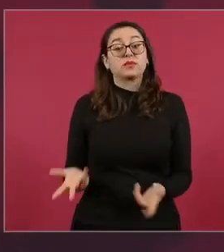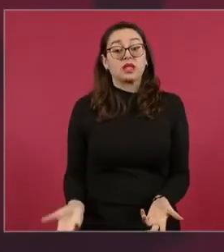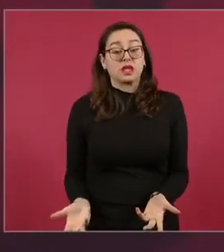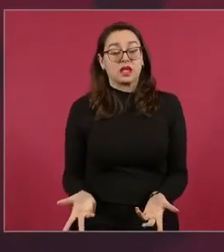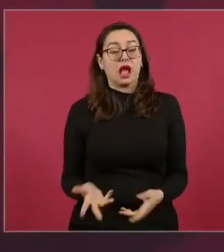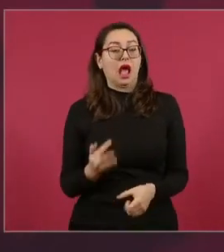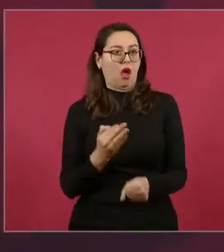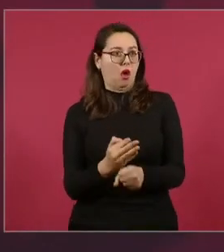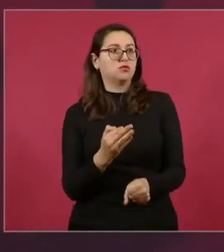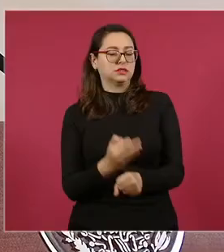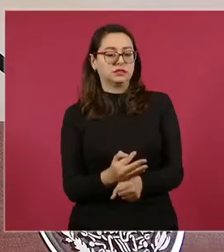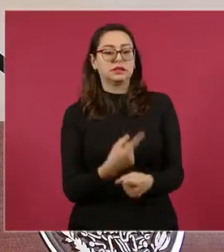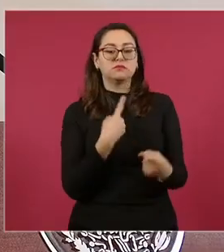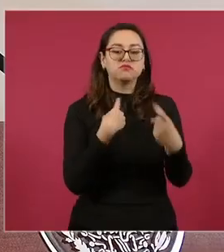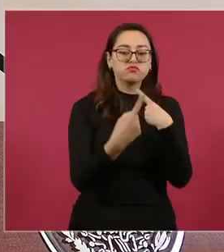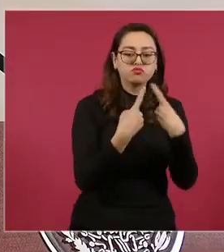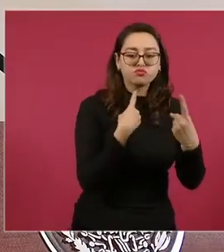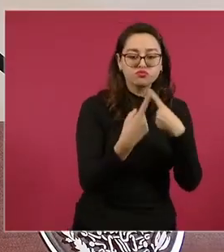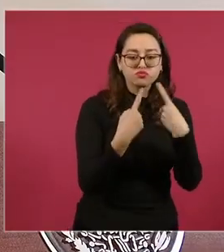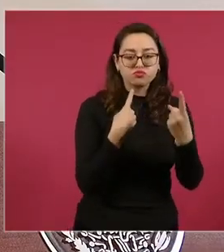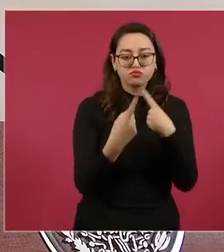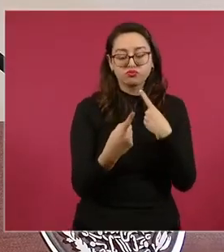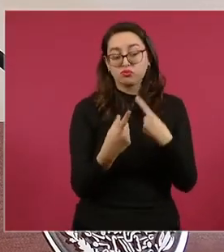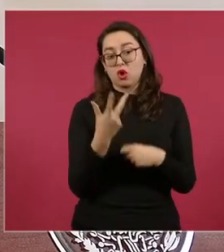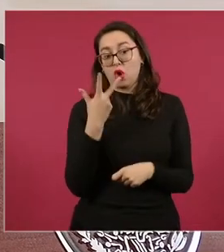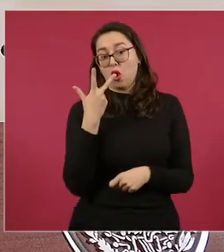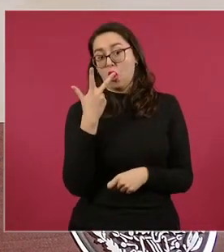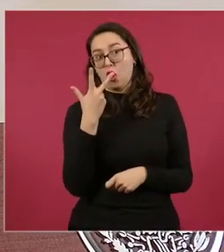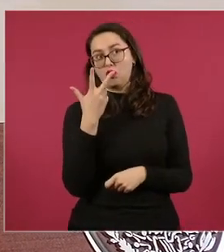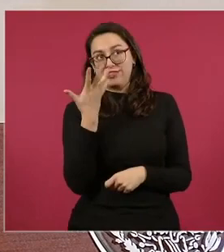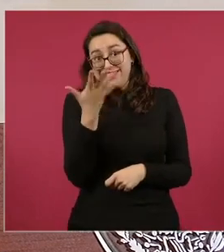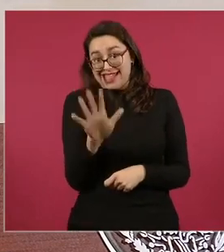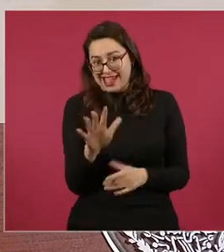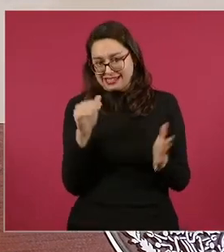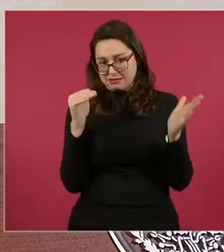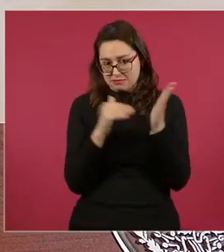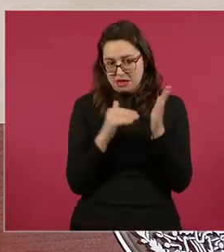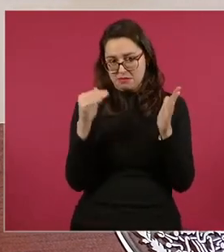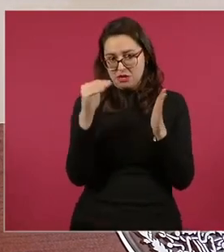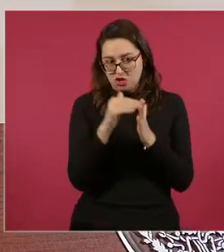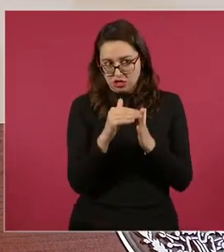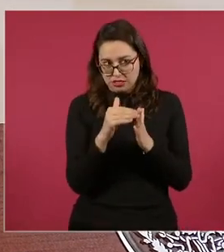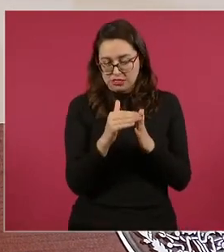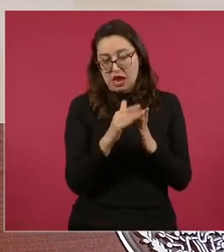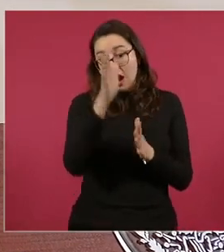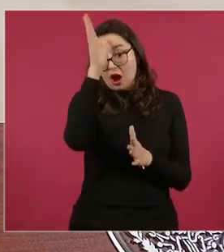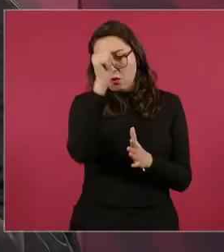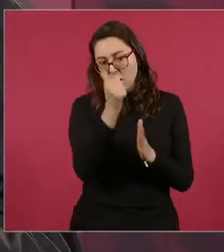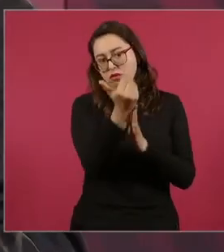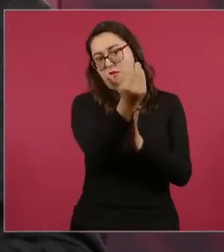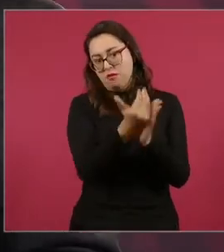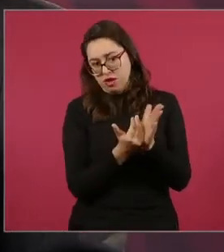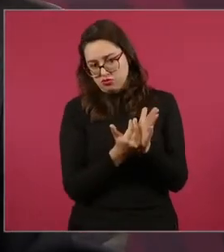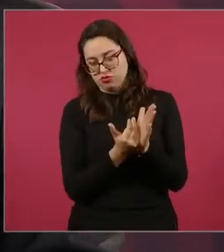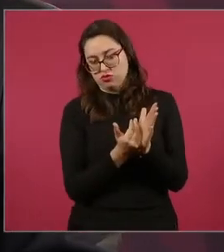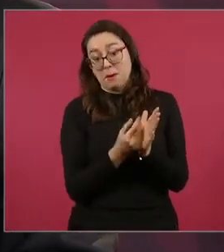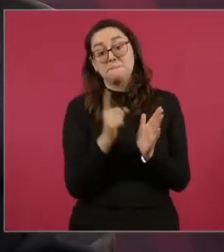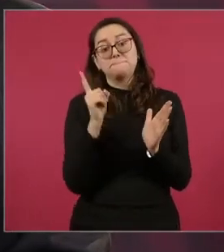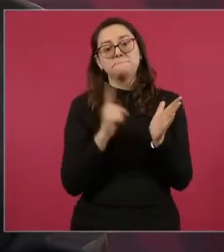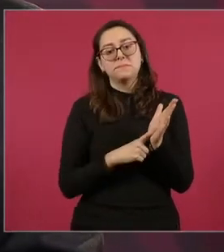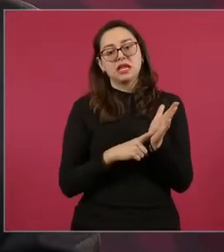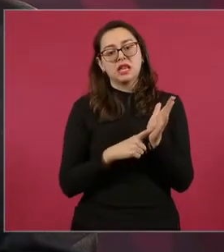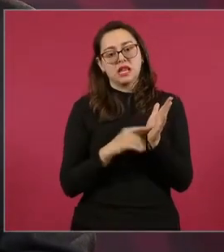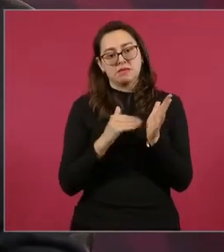8 o 10,000 millones, nos ahorramos 1,000, nos devolvieron 1,000, y esos 1,000